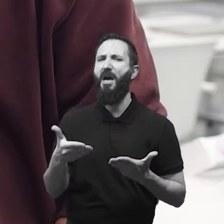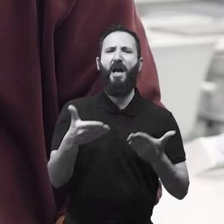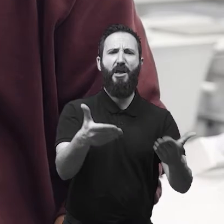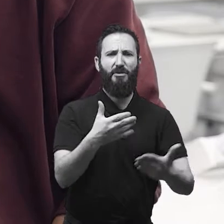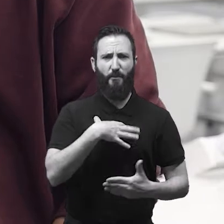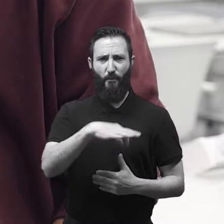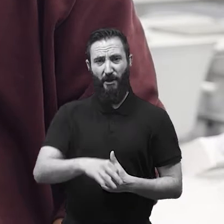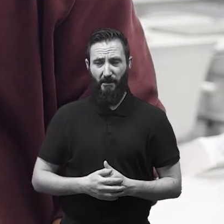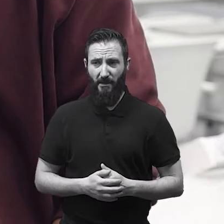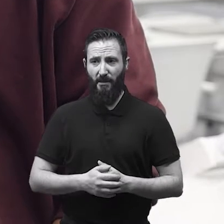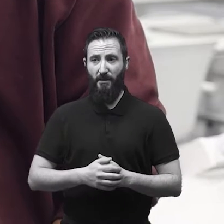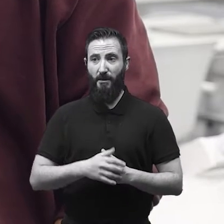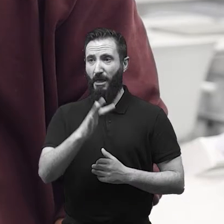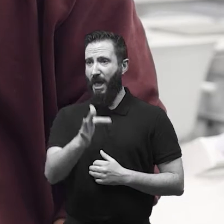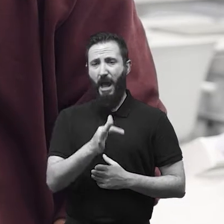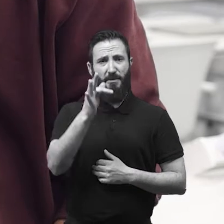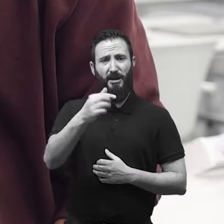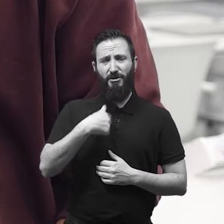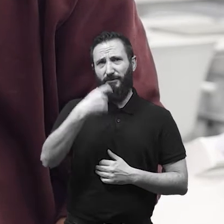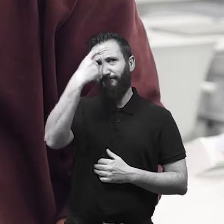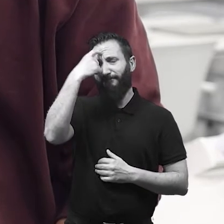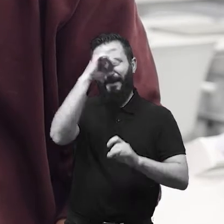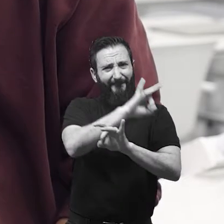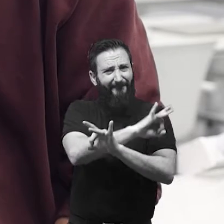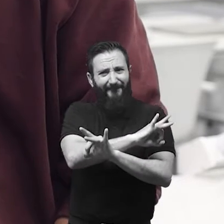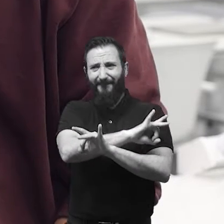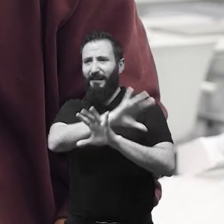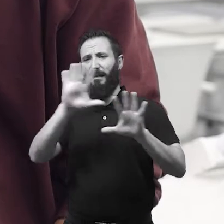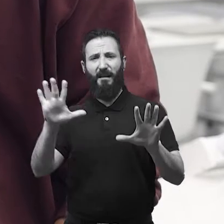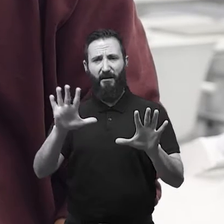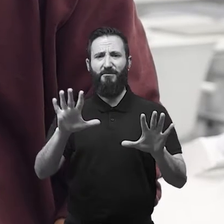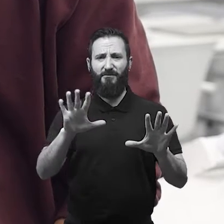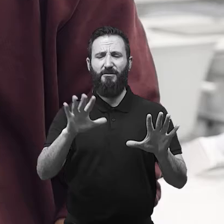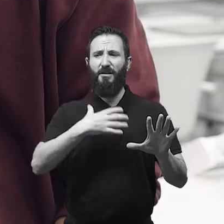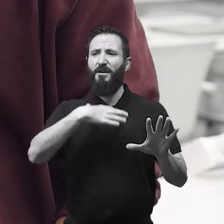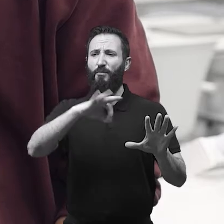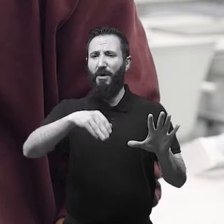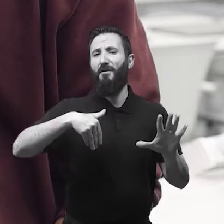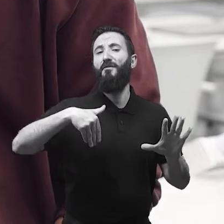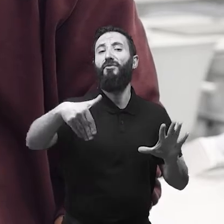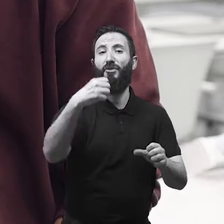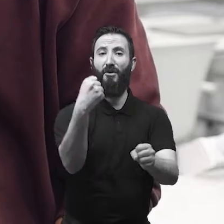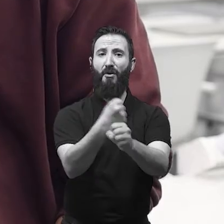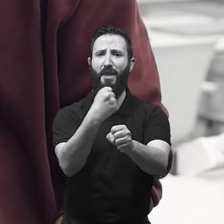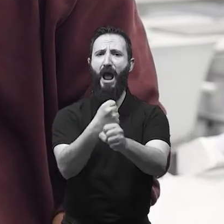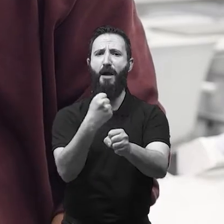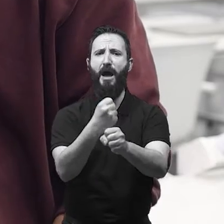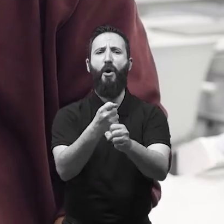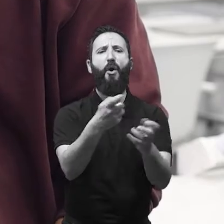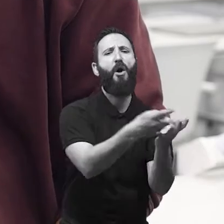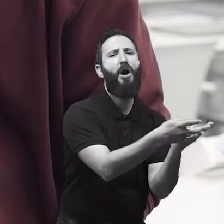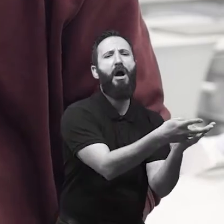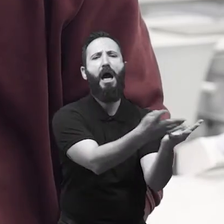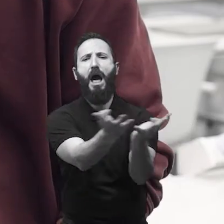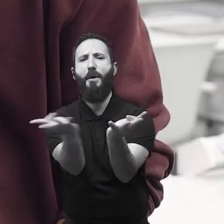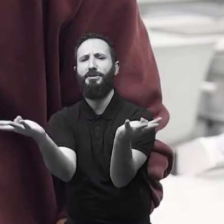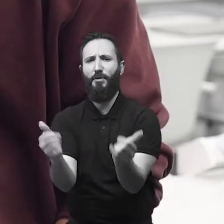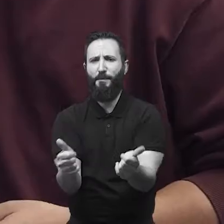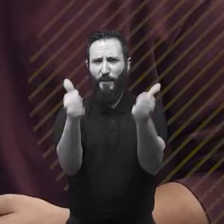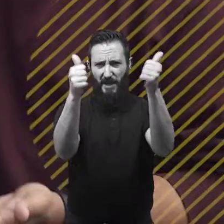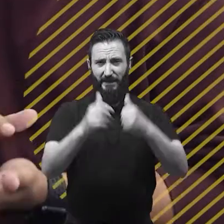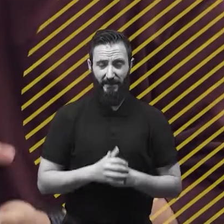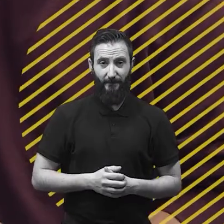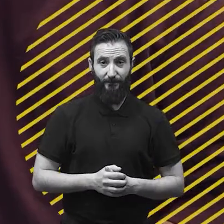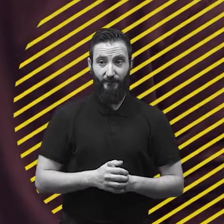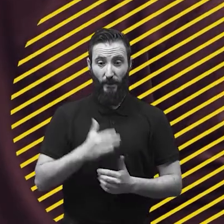discapacitadas. Y yo veo tan claro que puede tener más desempeño